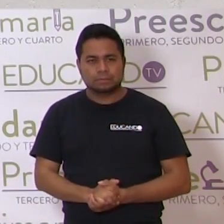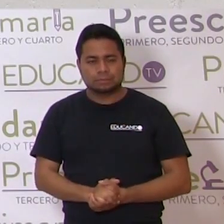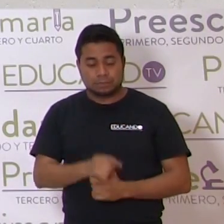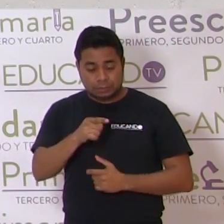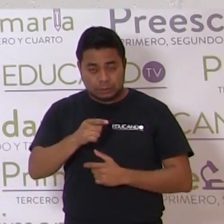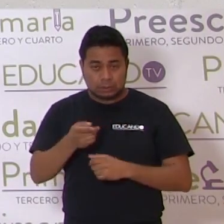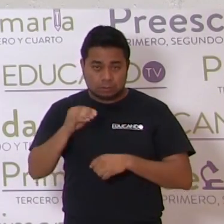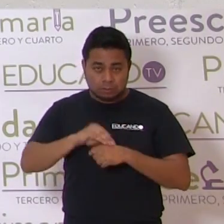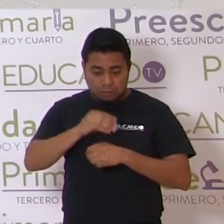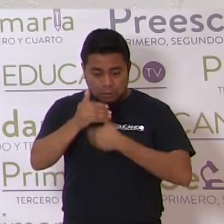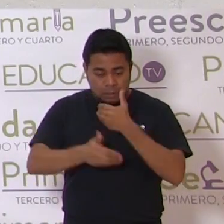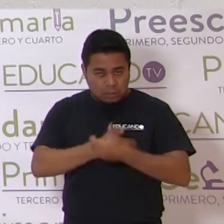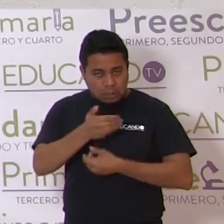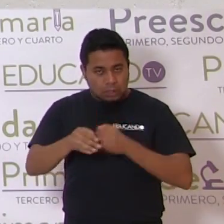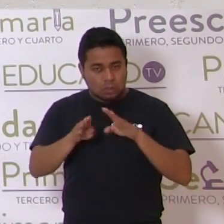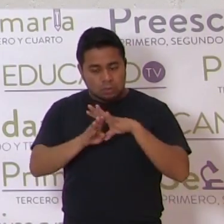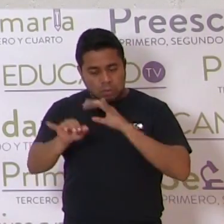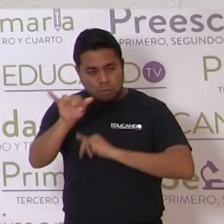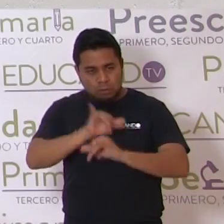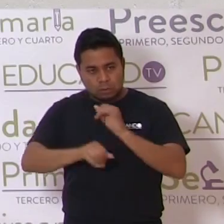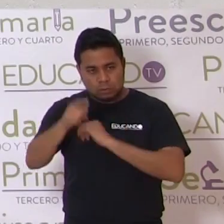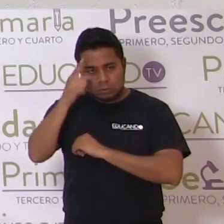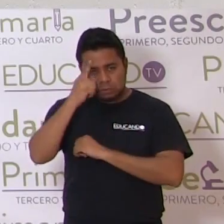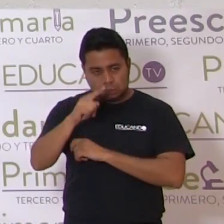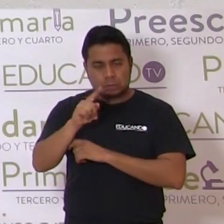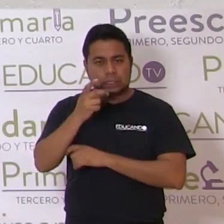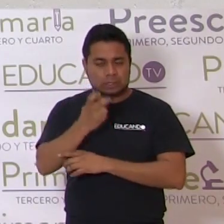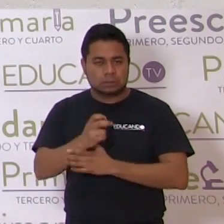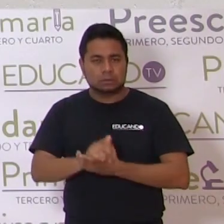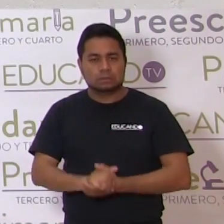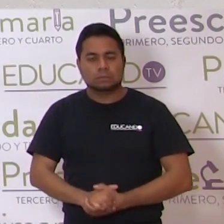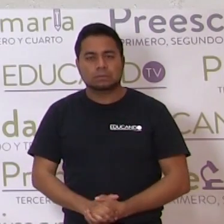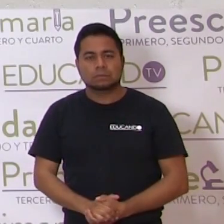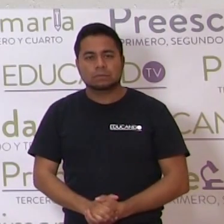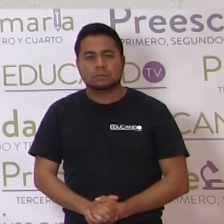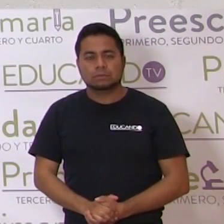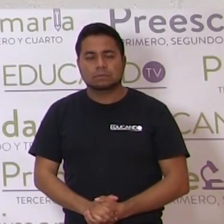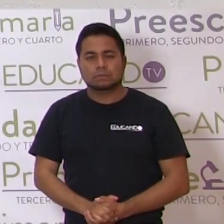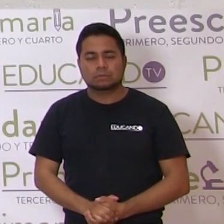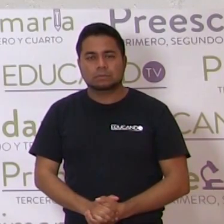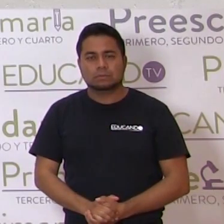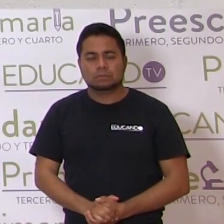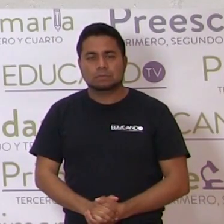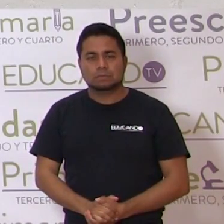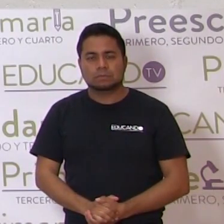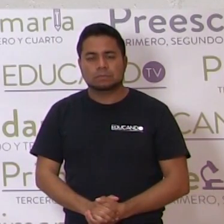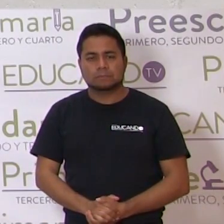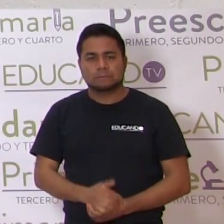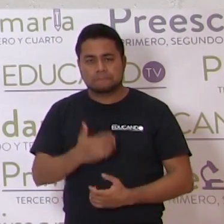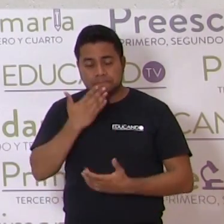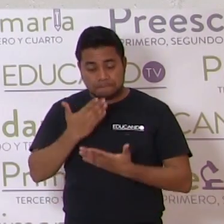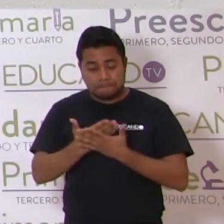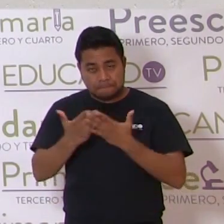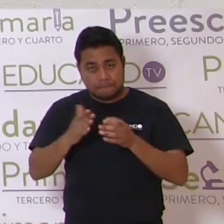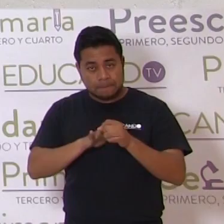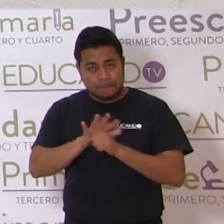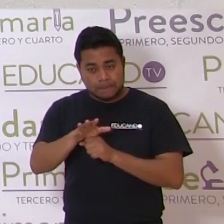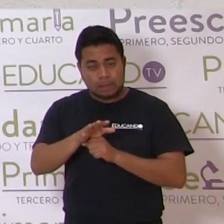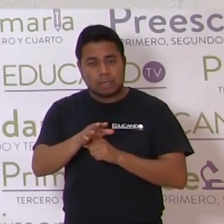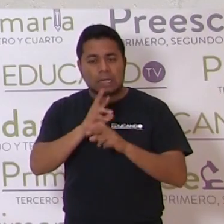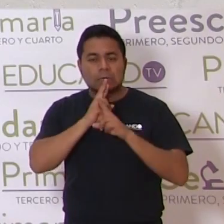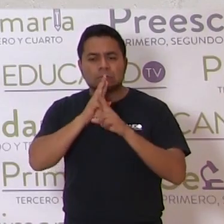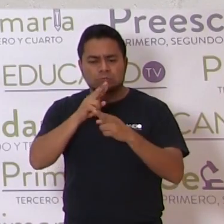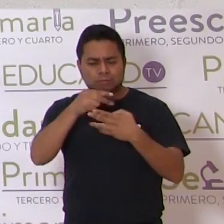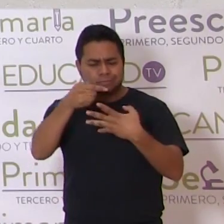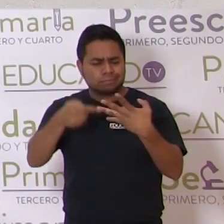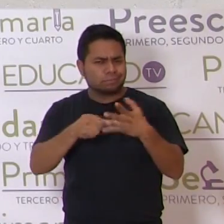El proceso del experimento científico. Muy bien. Ahora, ¿qué datos se presentan en los